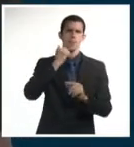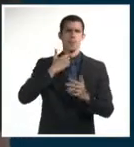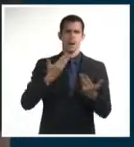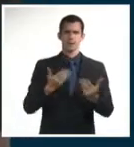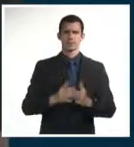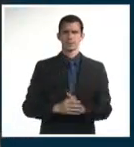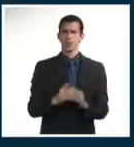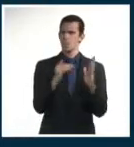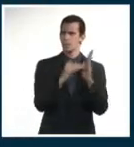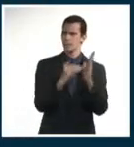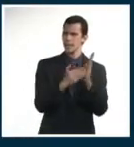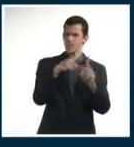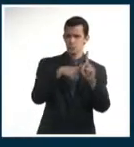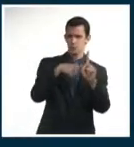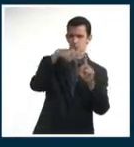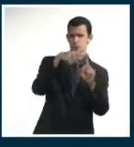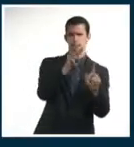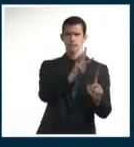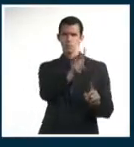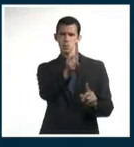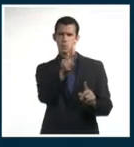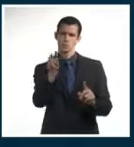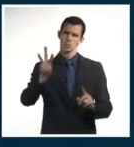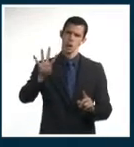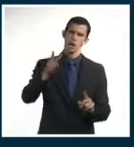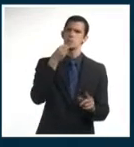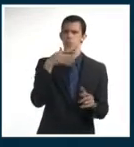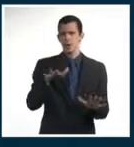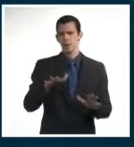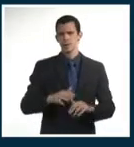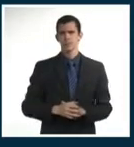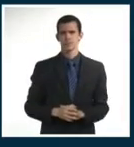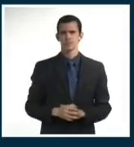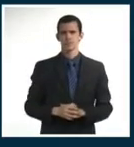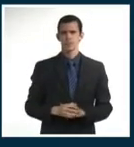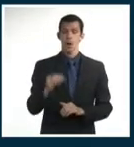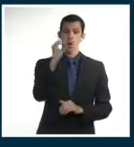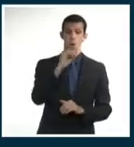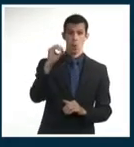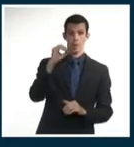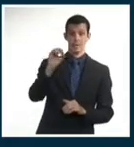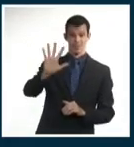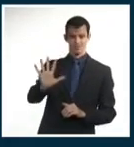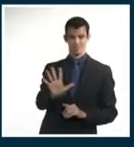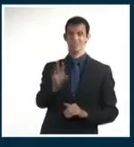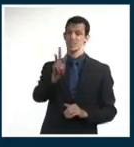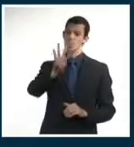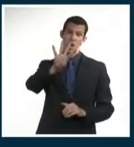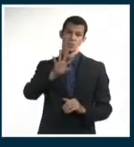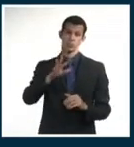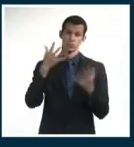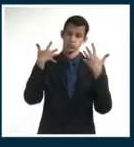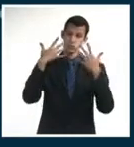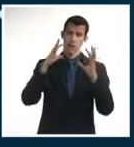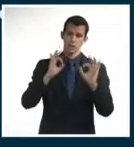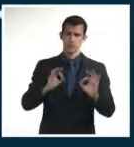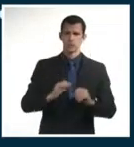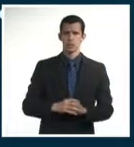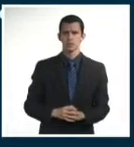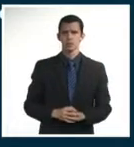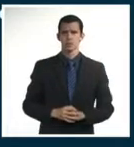de 31 y hasta 34 grados Celsius en las provincias del sur oriental y en algunas localidades del interior.